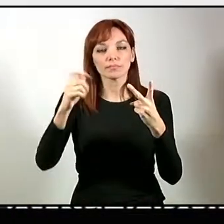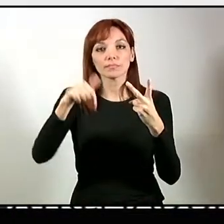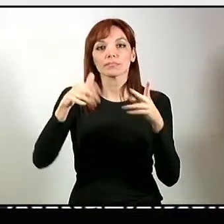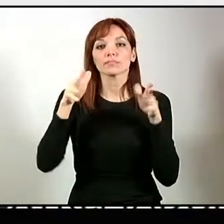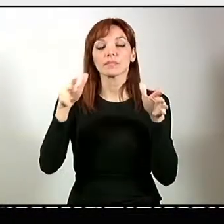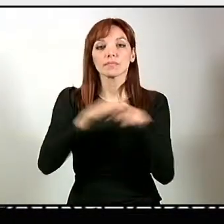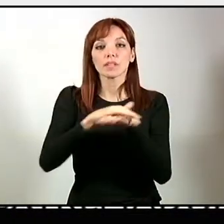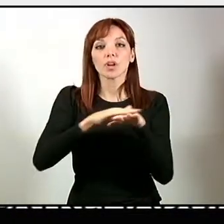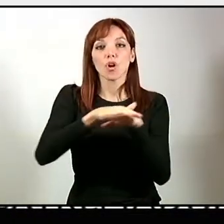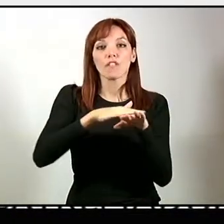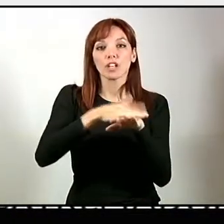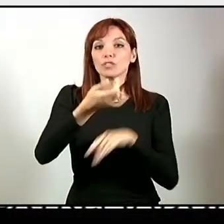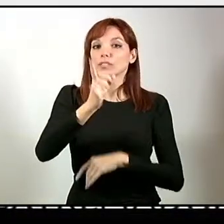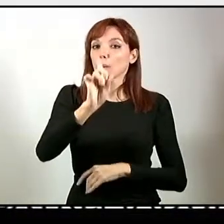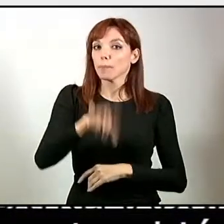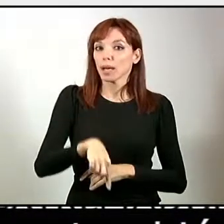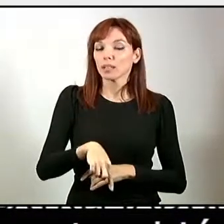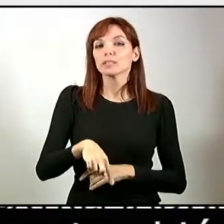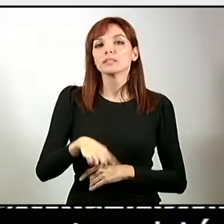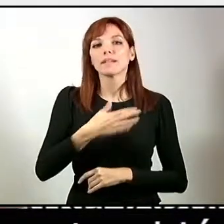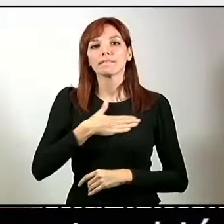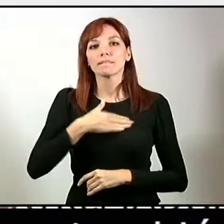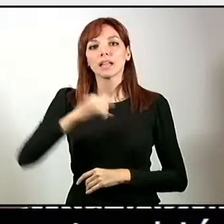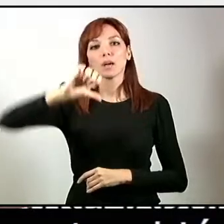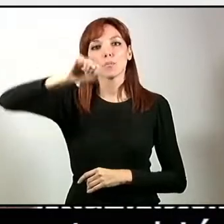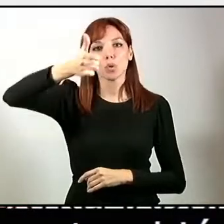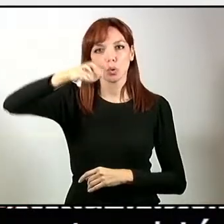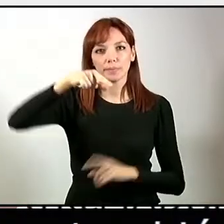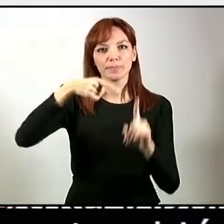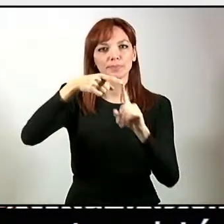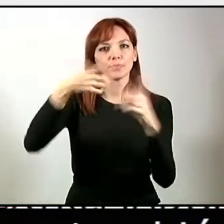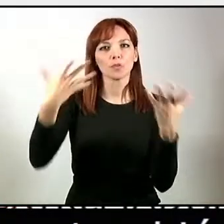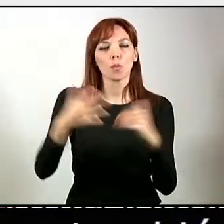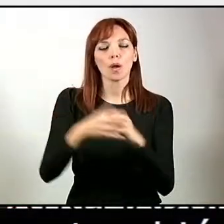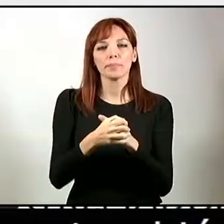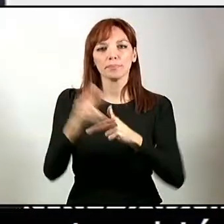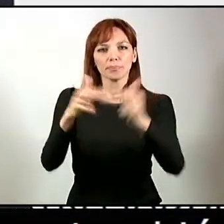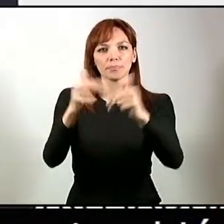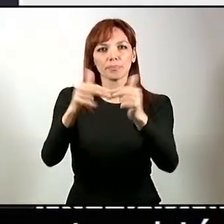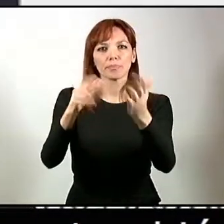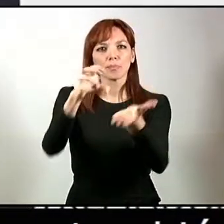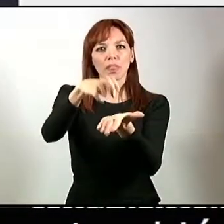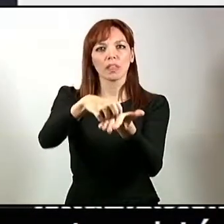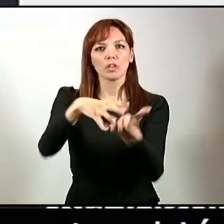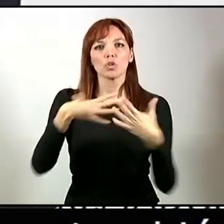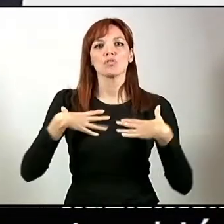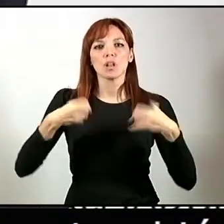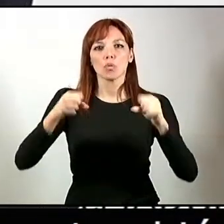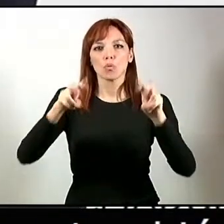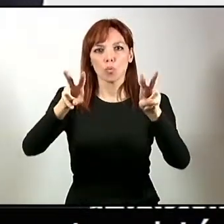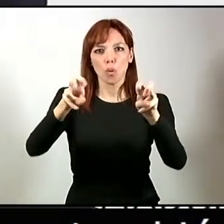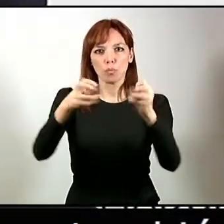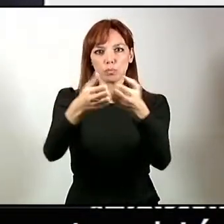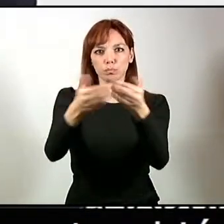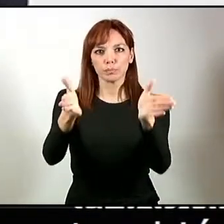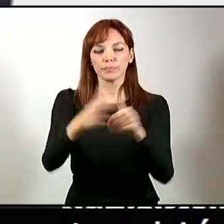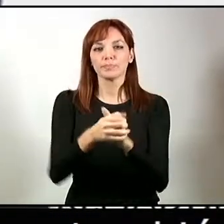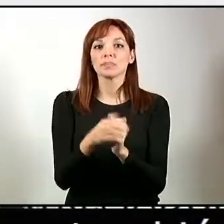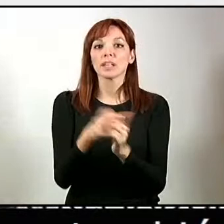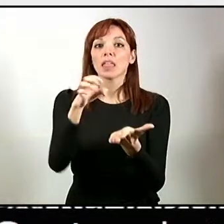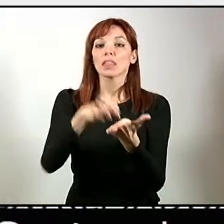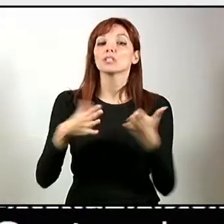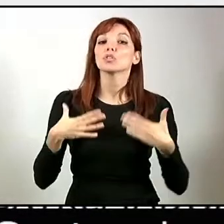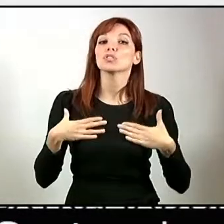Gobierno también hemos aprobado la construcción de un nuevo centro de salud. Se trata del centro de salud en